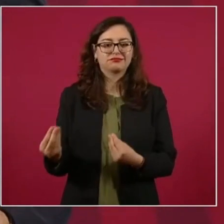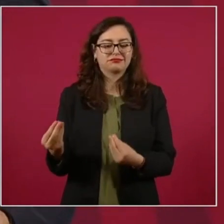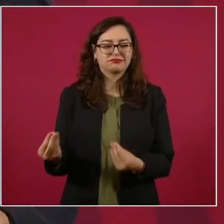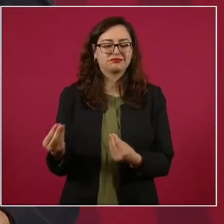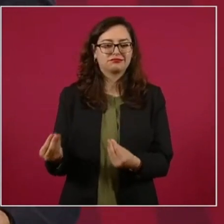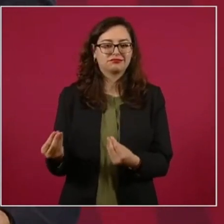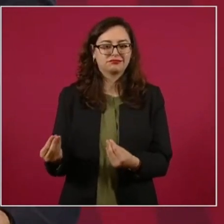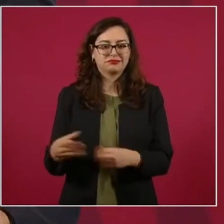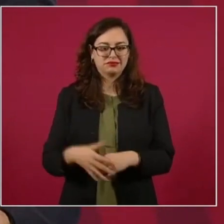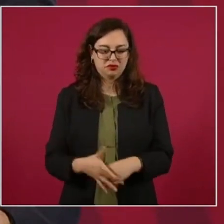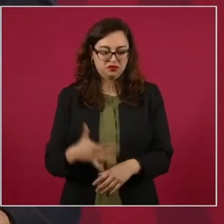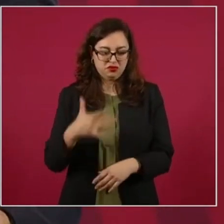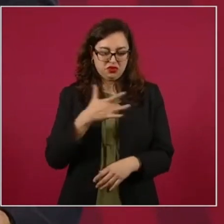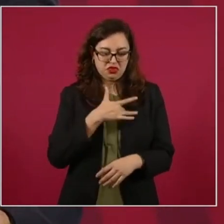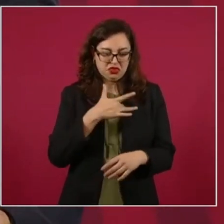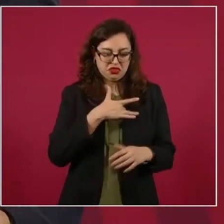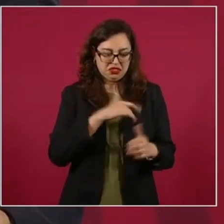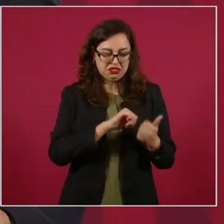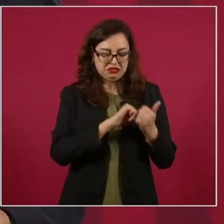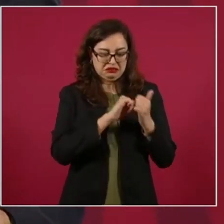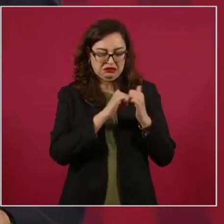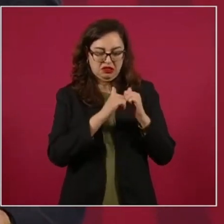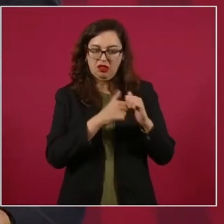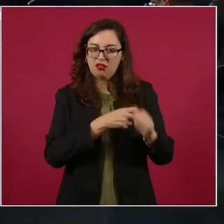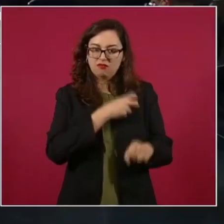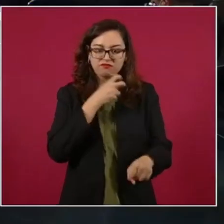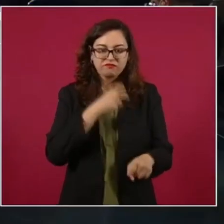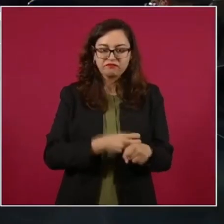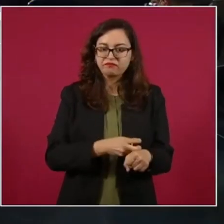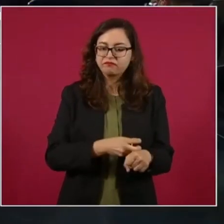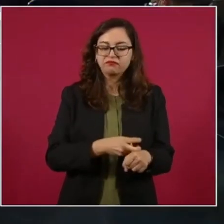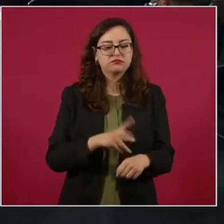permitir que se endurezca el corazón.